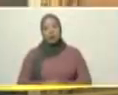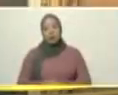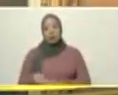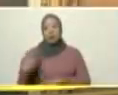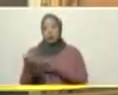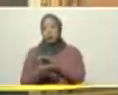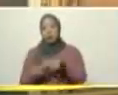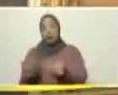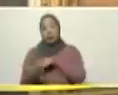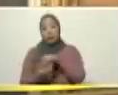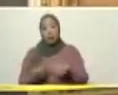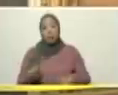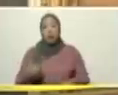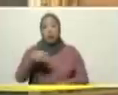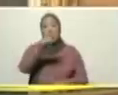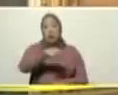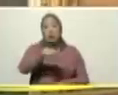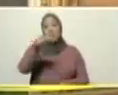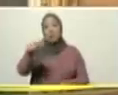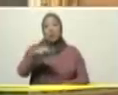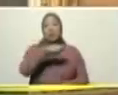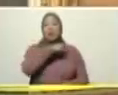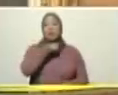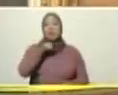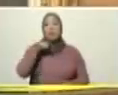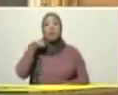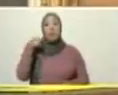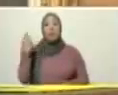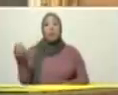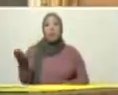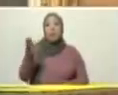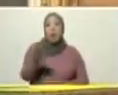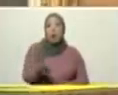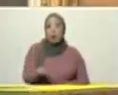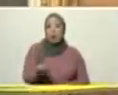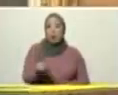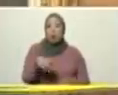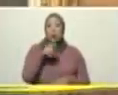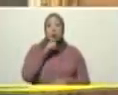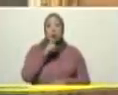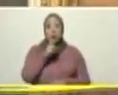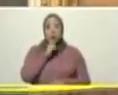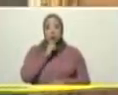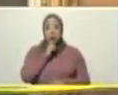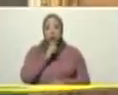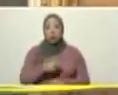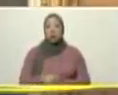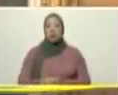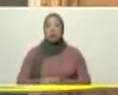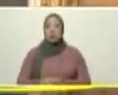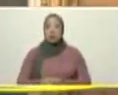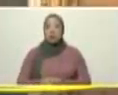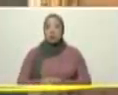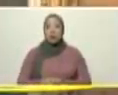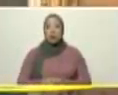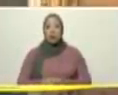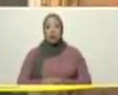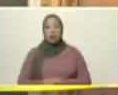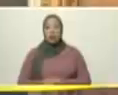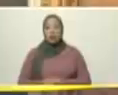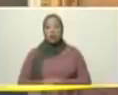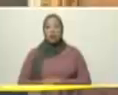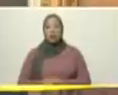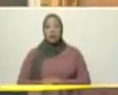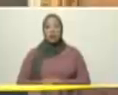los francotiradores. Yo recuerdo porque yo estaba con José Vicente Rangel en su oficina, al